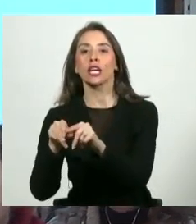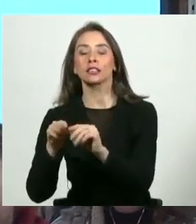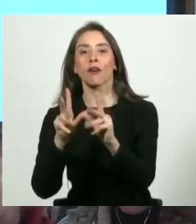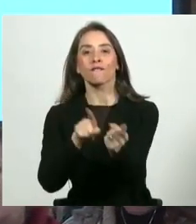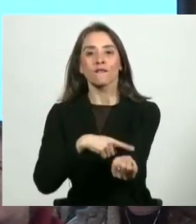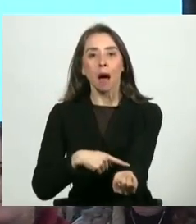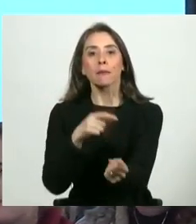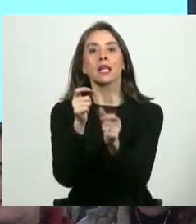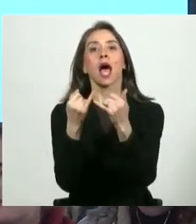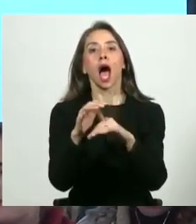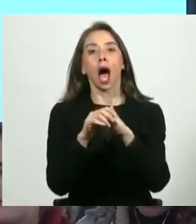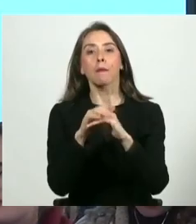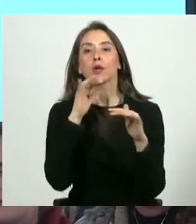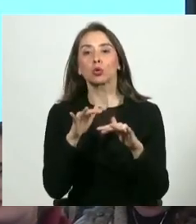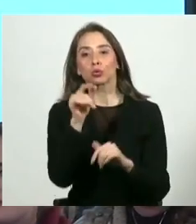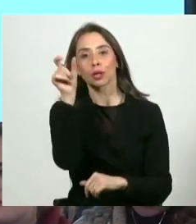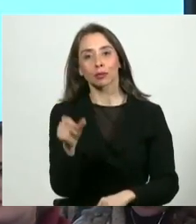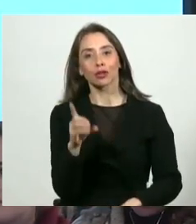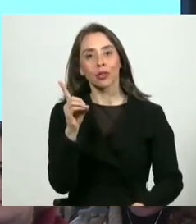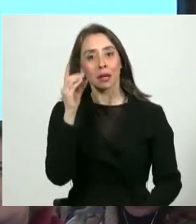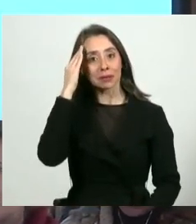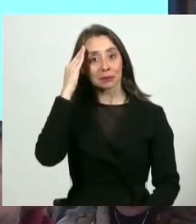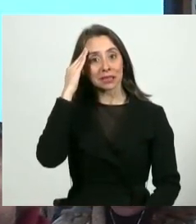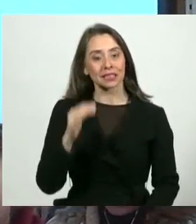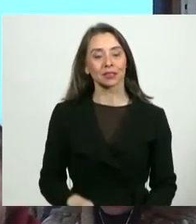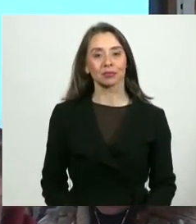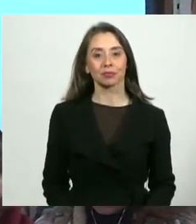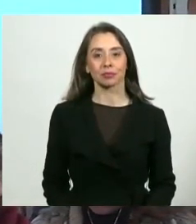usuarios y amigos de personas con discapacidad mental.